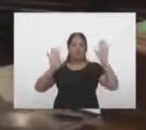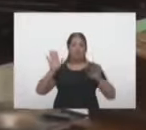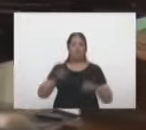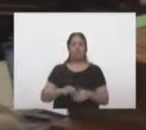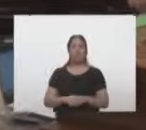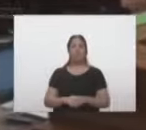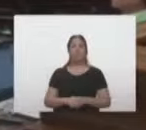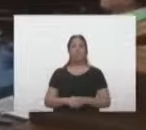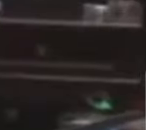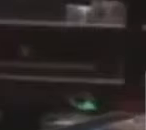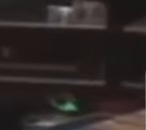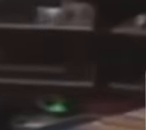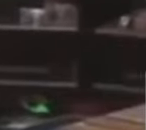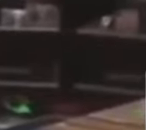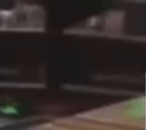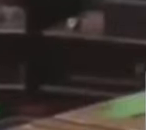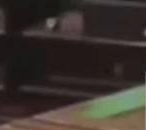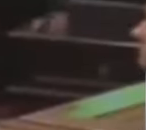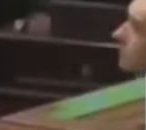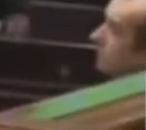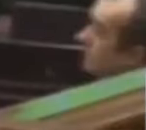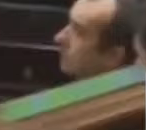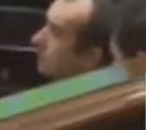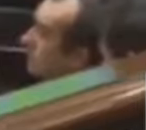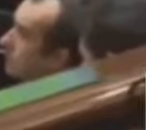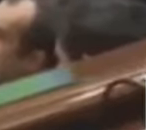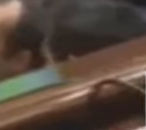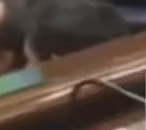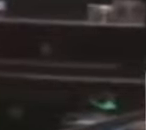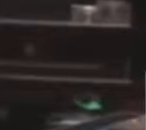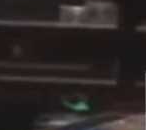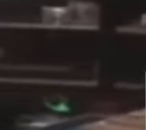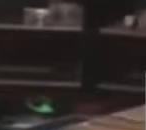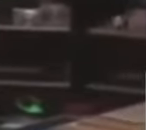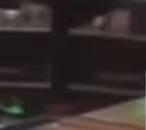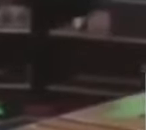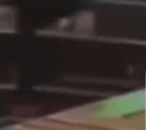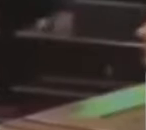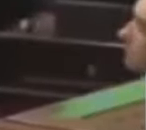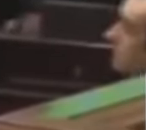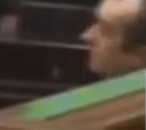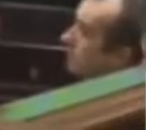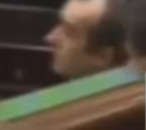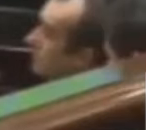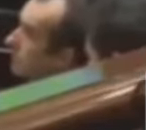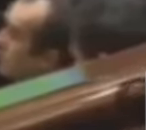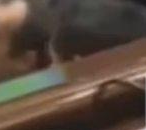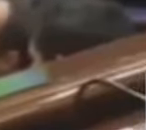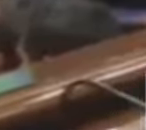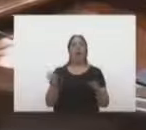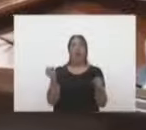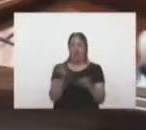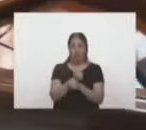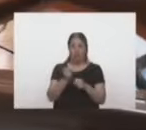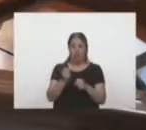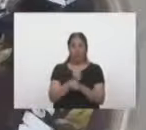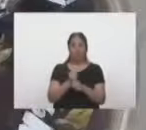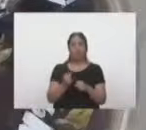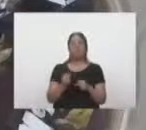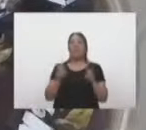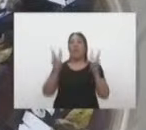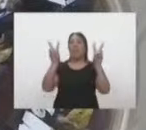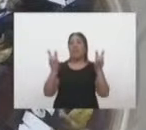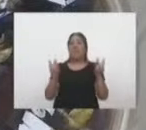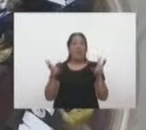como deberían funcionar? O sea, ¿cómo deberían funcionar o cómo funcionan? ¿Qué pasó en realmente? En general, todo lo que se trata, tanto en el Senado como en diputados, pasa